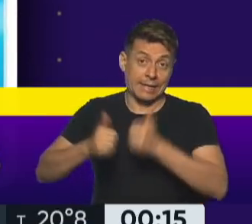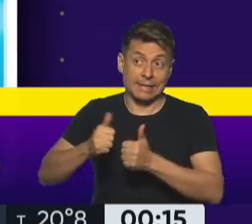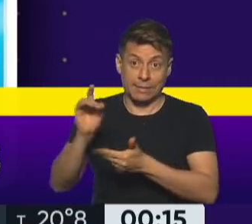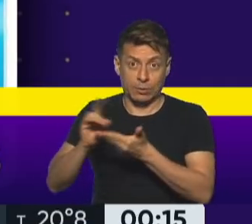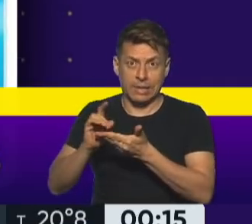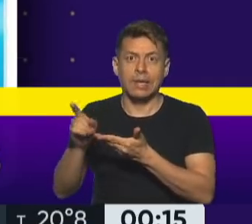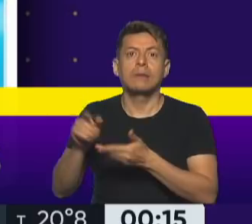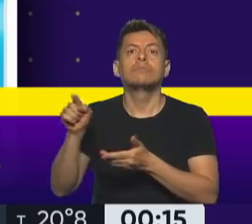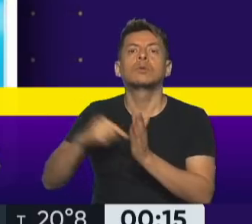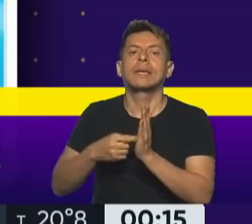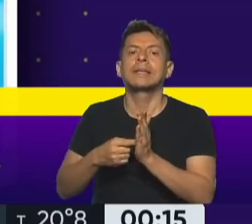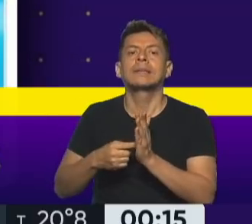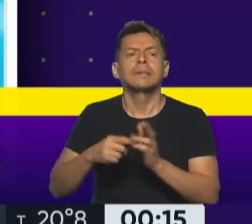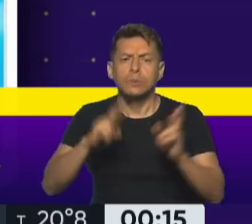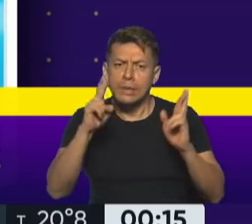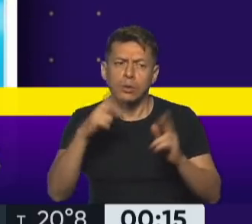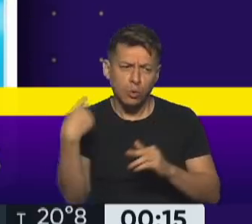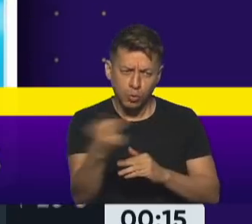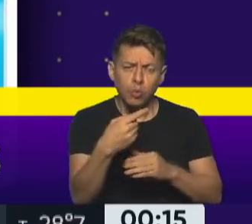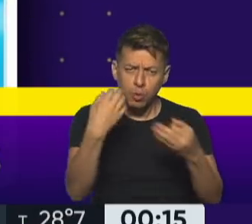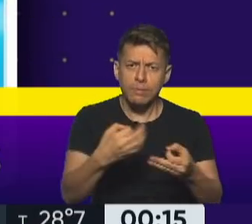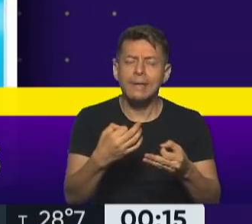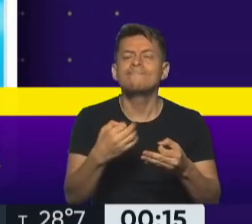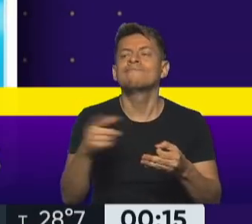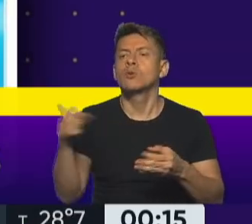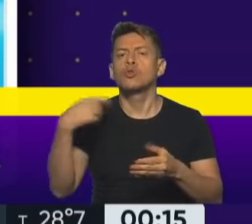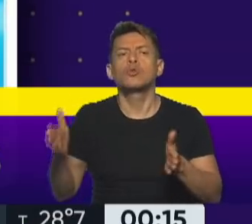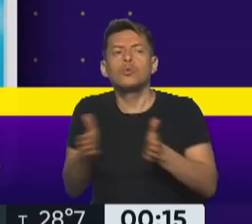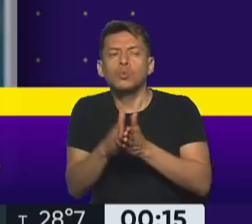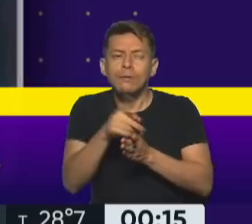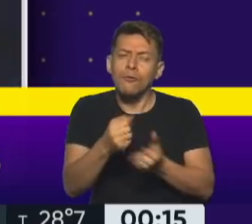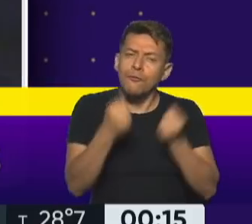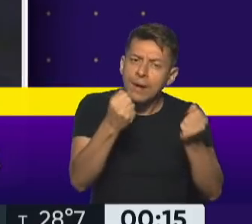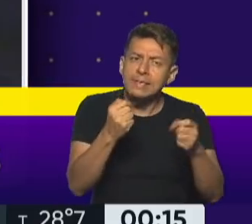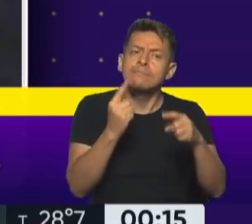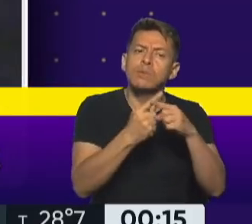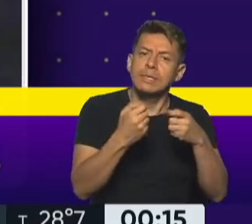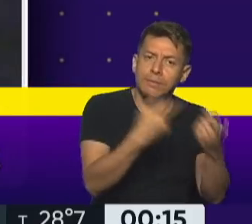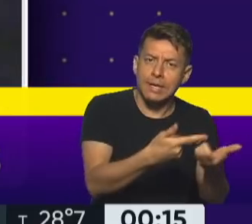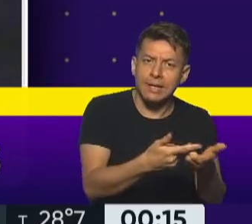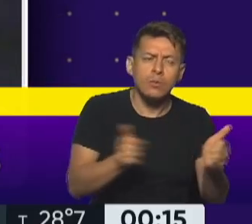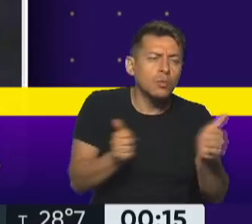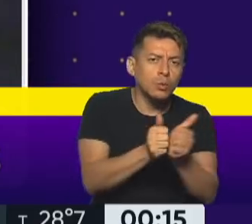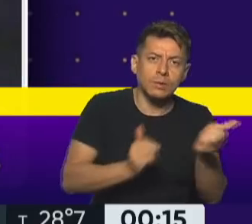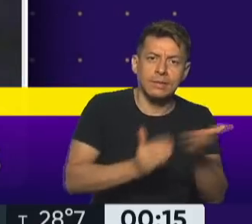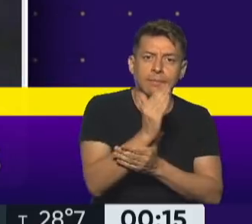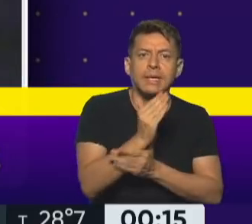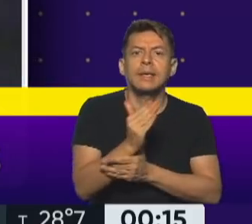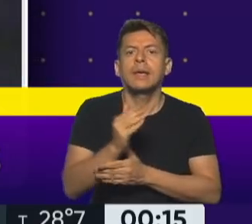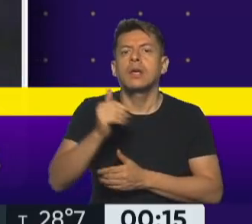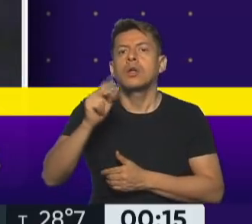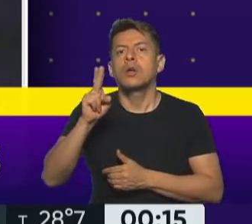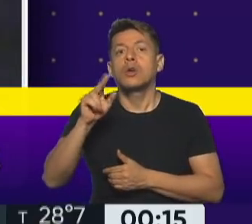saldrá bien, el amor de nuestro pueblo está con vos, dándote fuerzas, siempre con vos. Y Cristina Álvarez